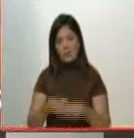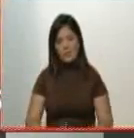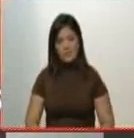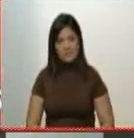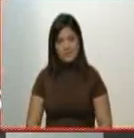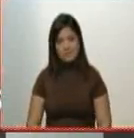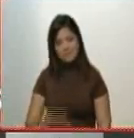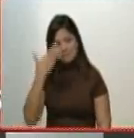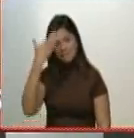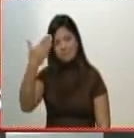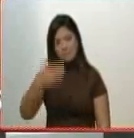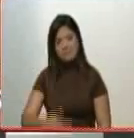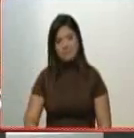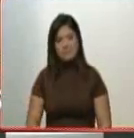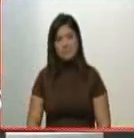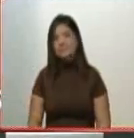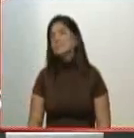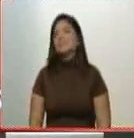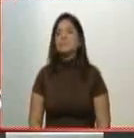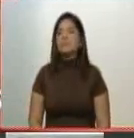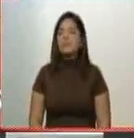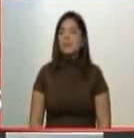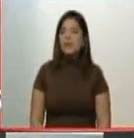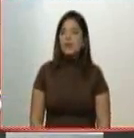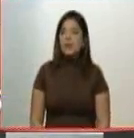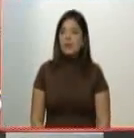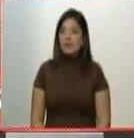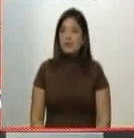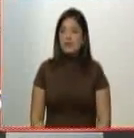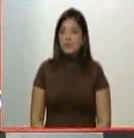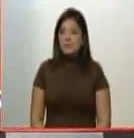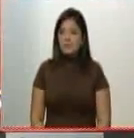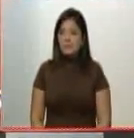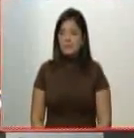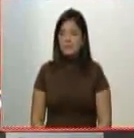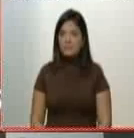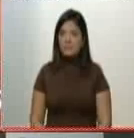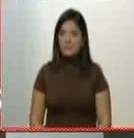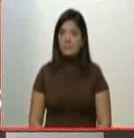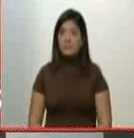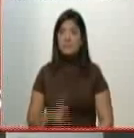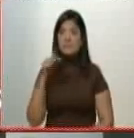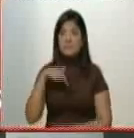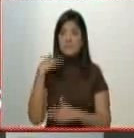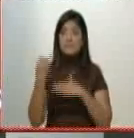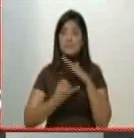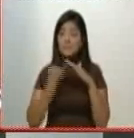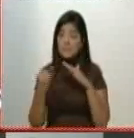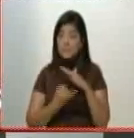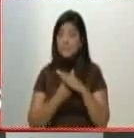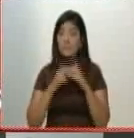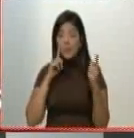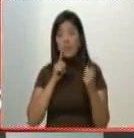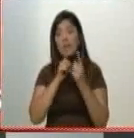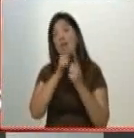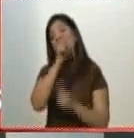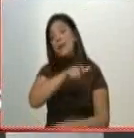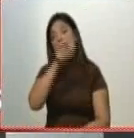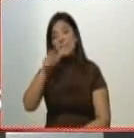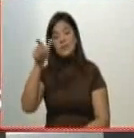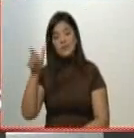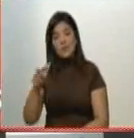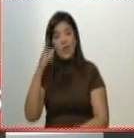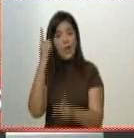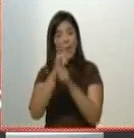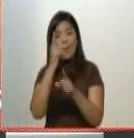Kleiber, te saludamos. El Nacional del Deporte fue recibido por los medallistas panamericanos que brillaron y vivieron lo